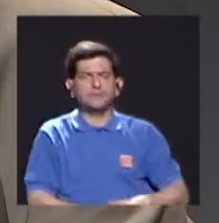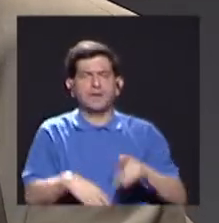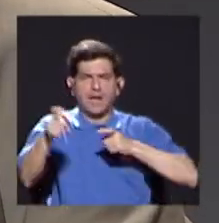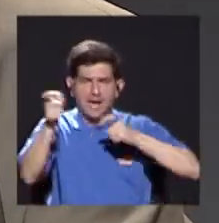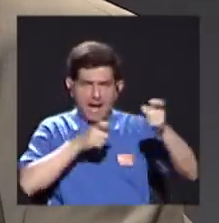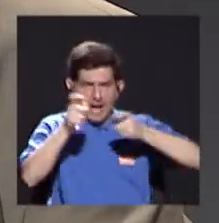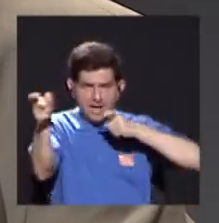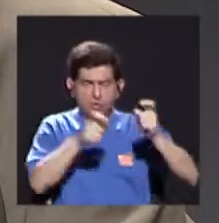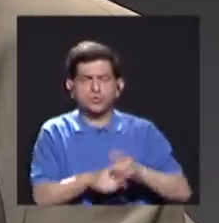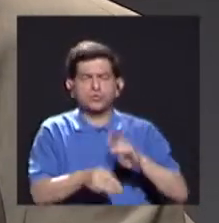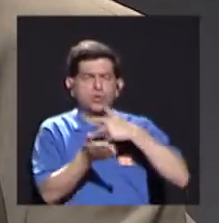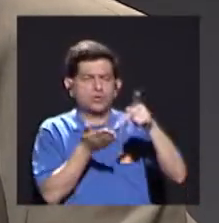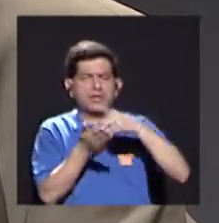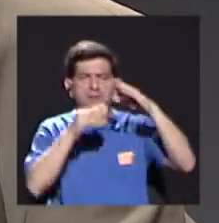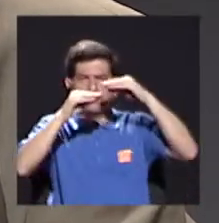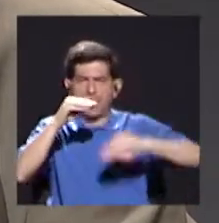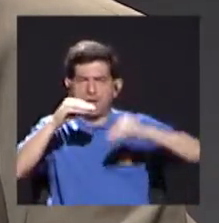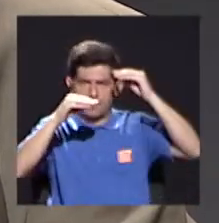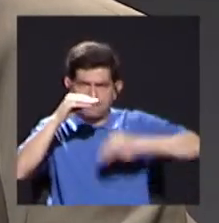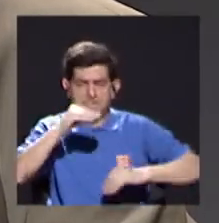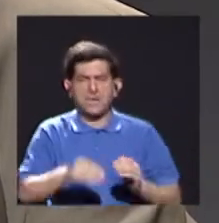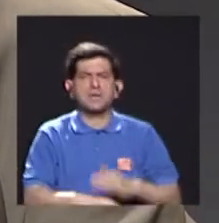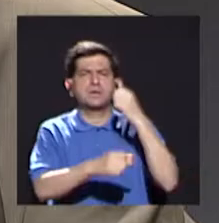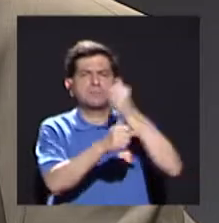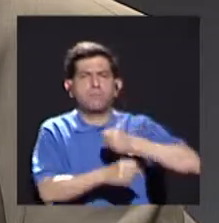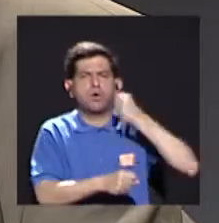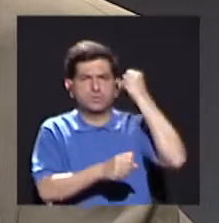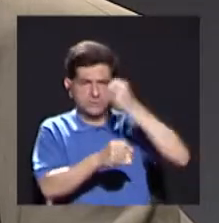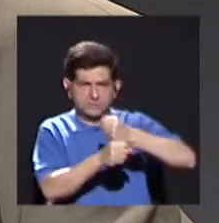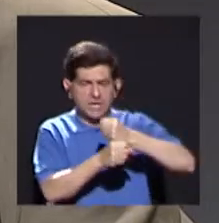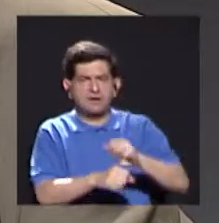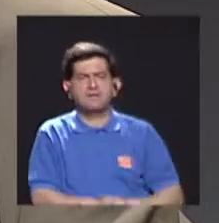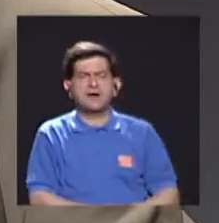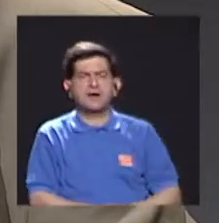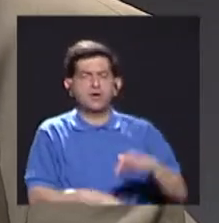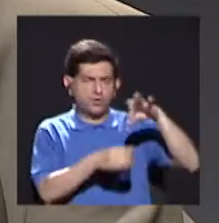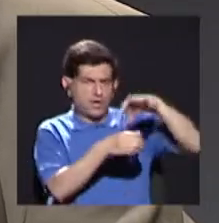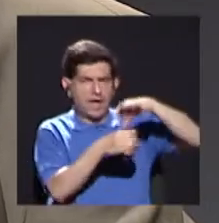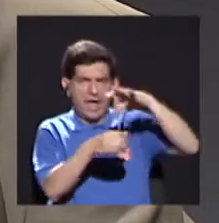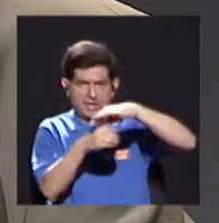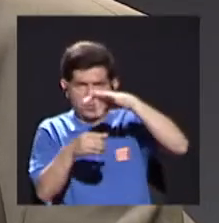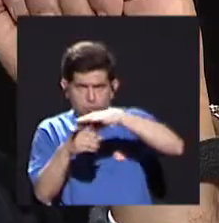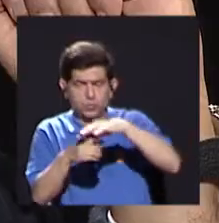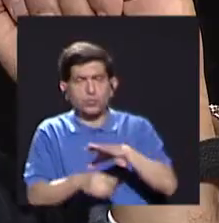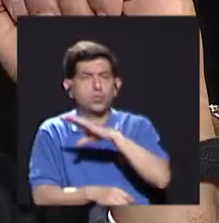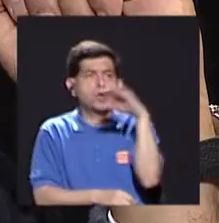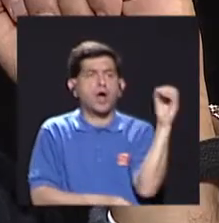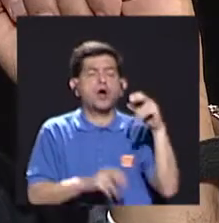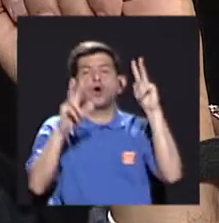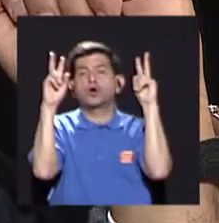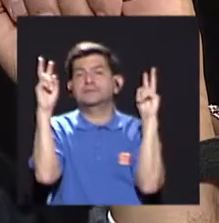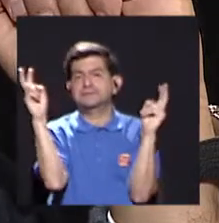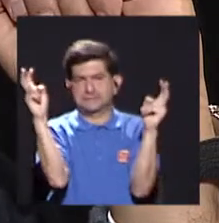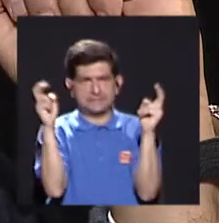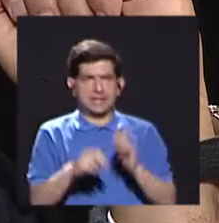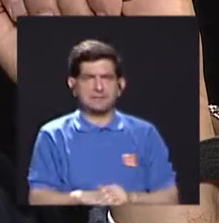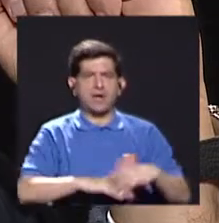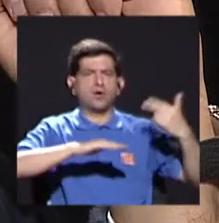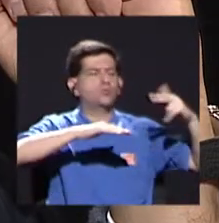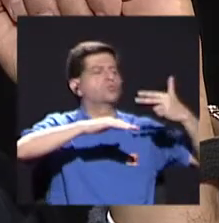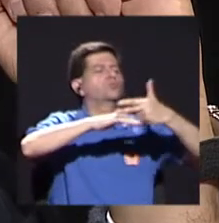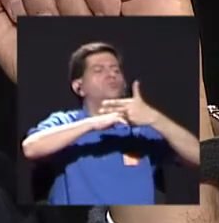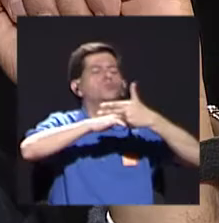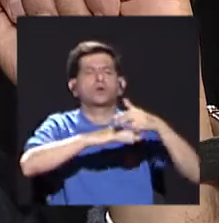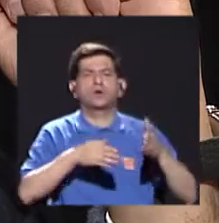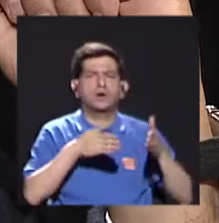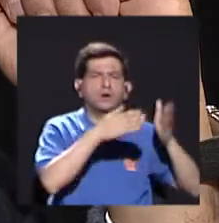control de los salarios mínimos en trabajos del agro o en el tema de puertos y carreteras